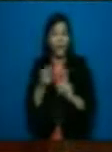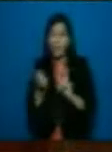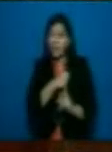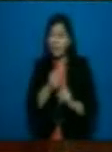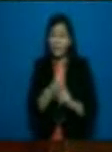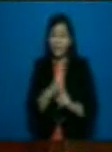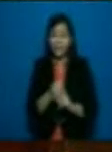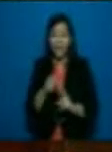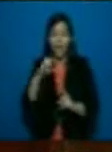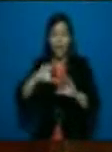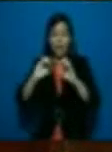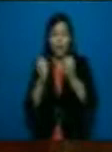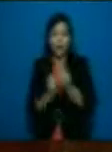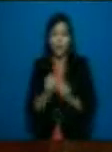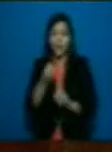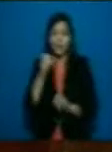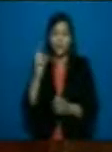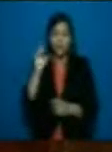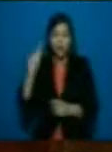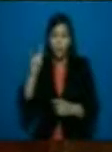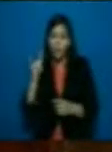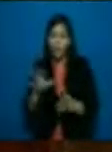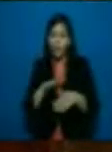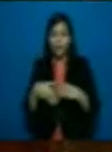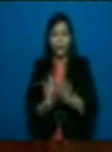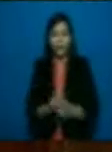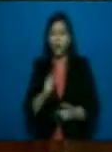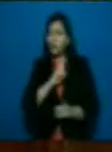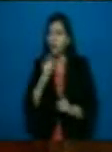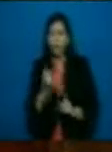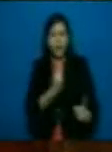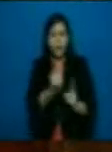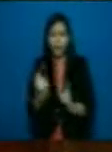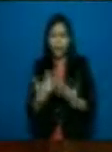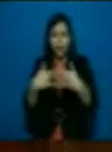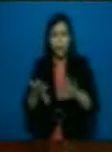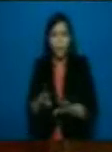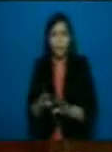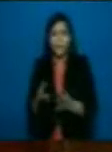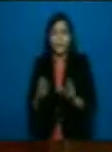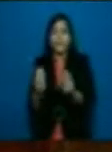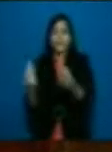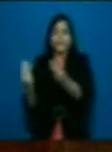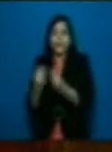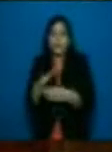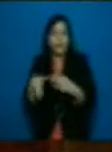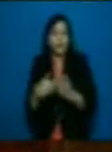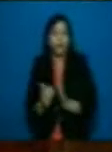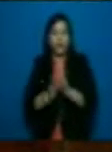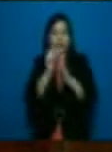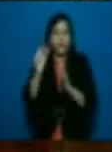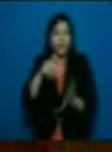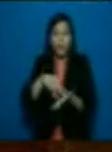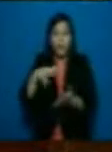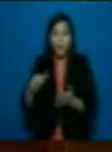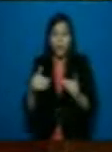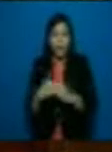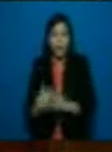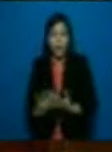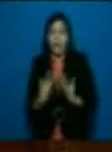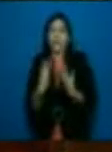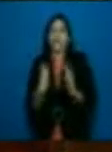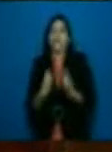que ya no sólo antes realiza al ciudadano común y corriente sino a nuestras instituciones públicas la mayor